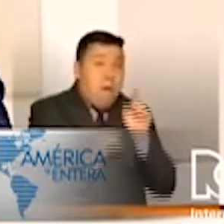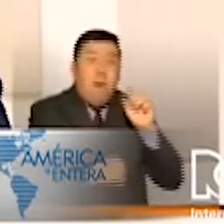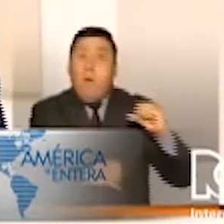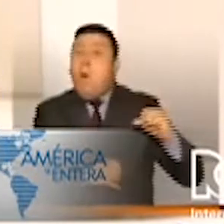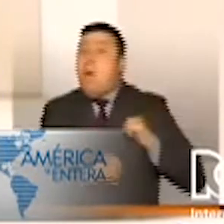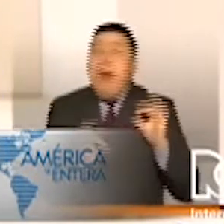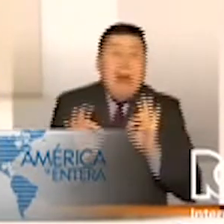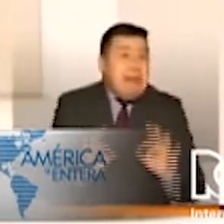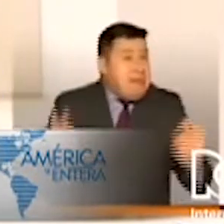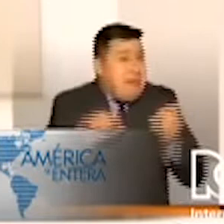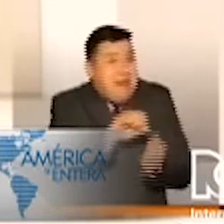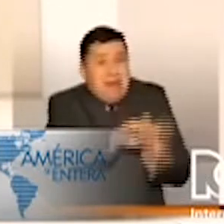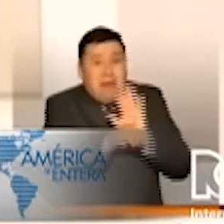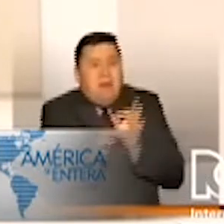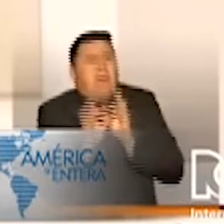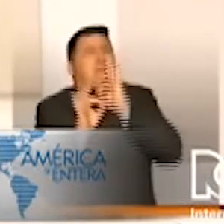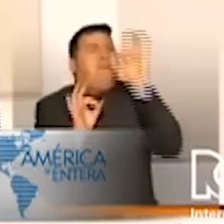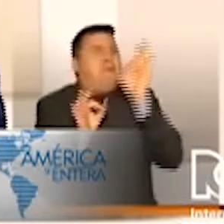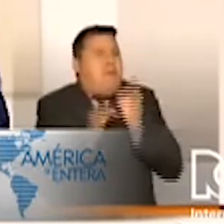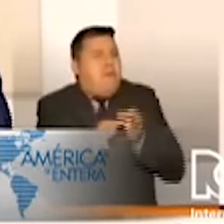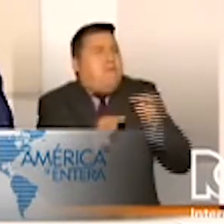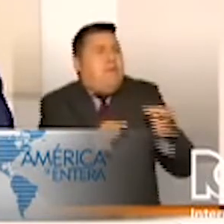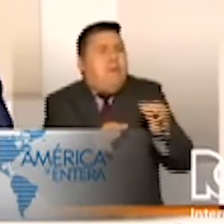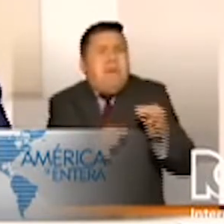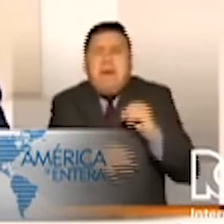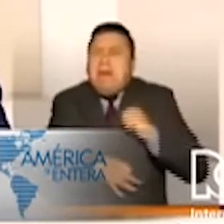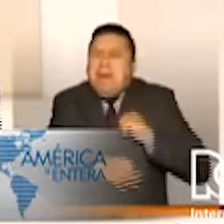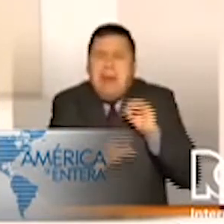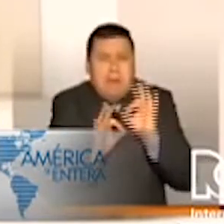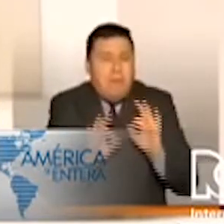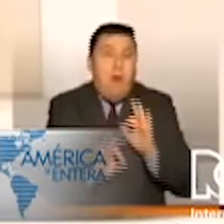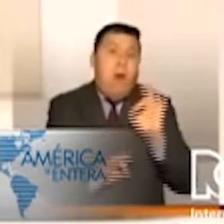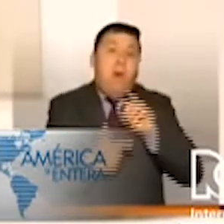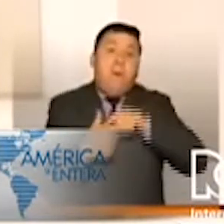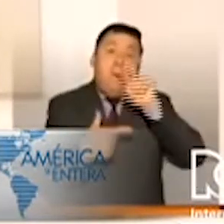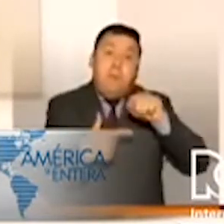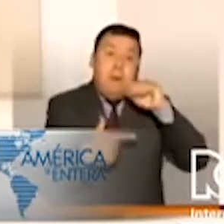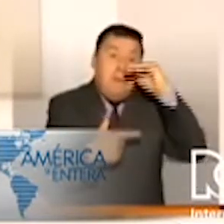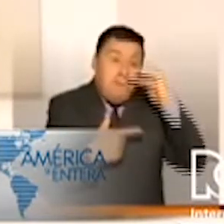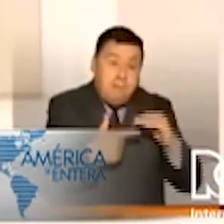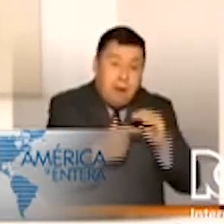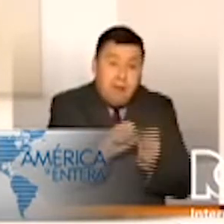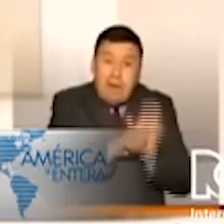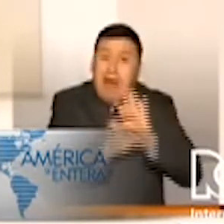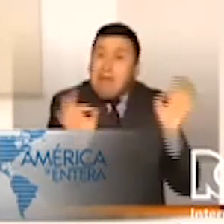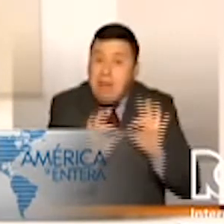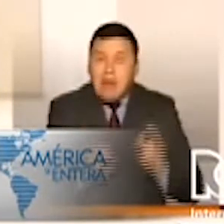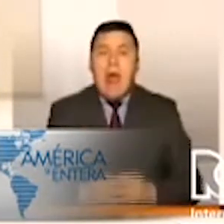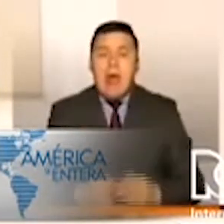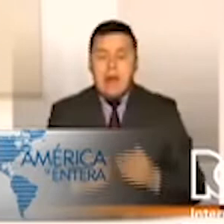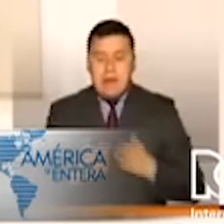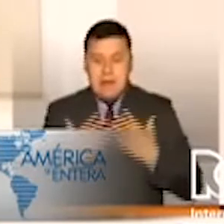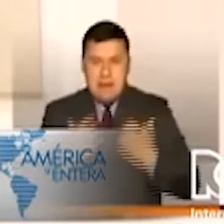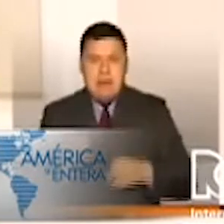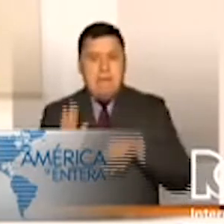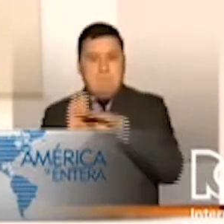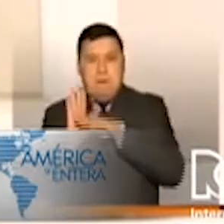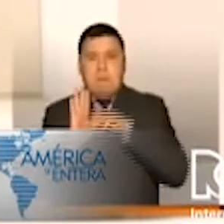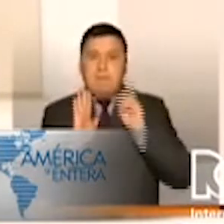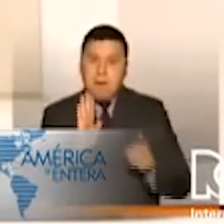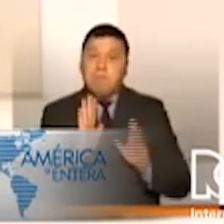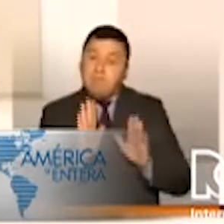afectación de covite o que tienen baja afectación de kobe lo que queremos es ir dando